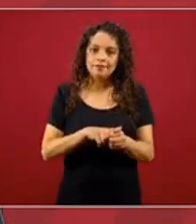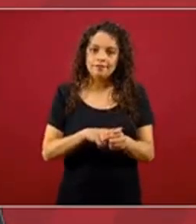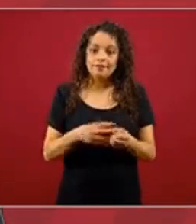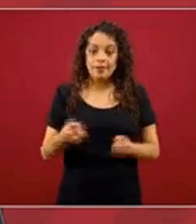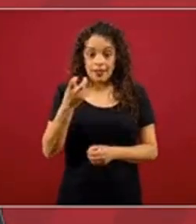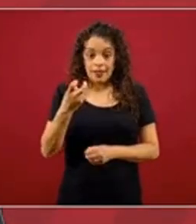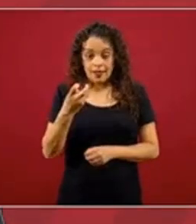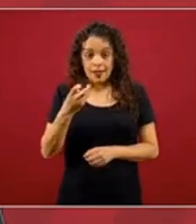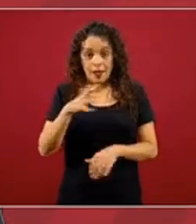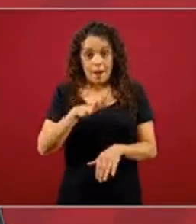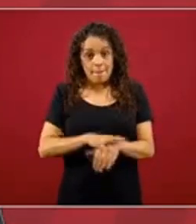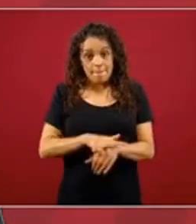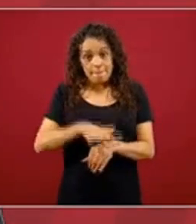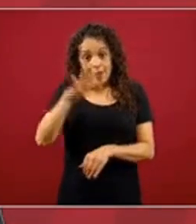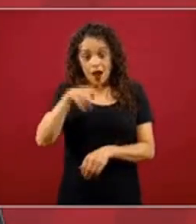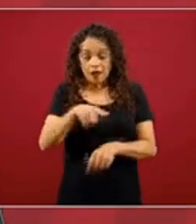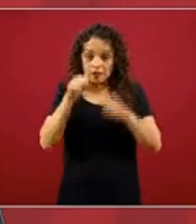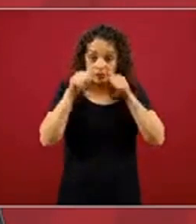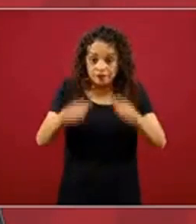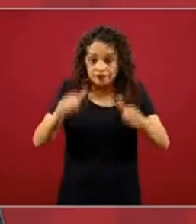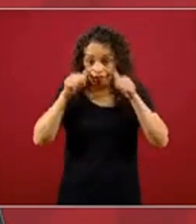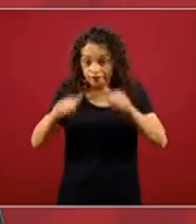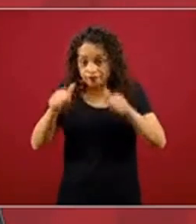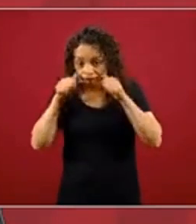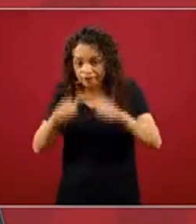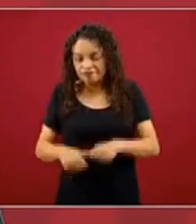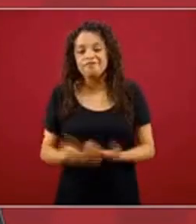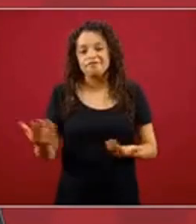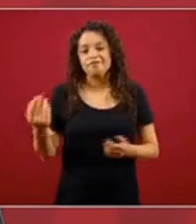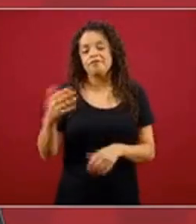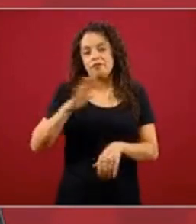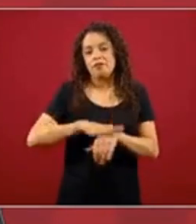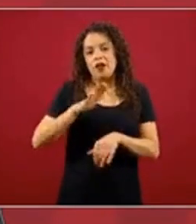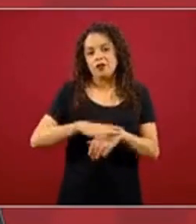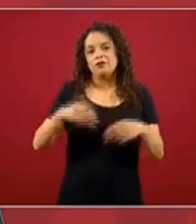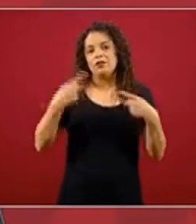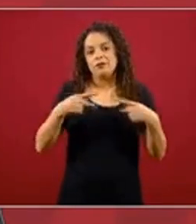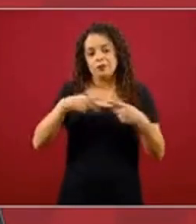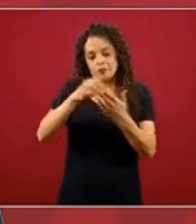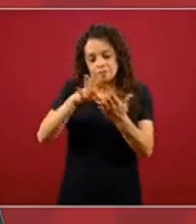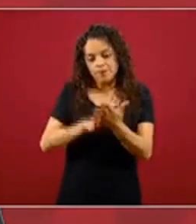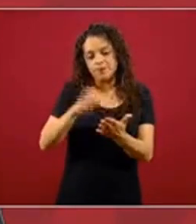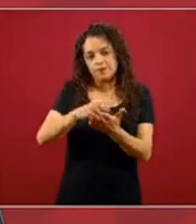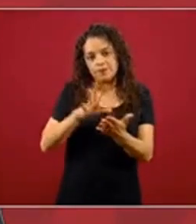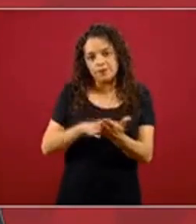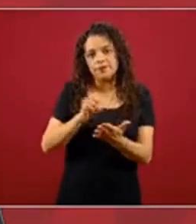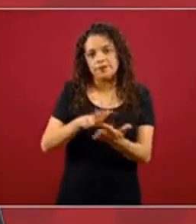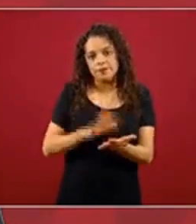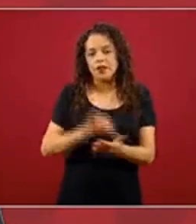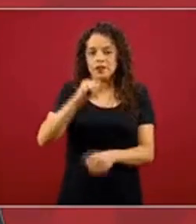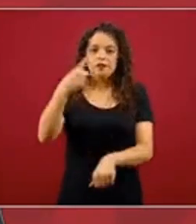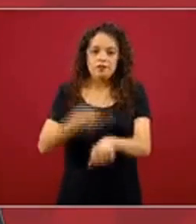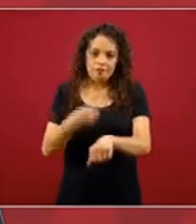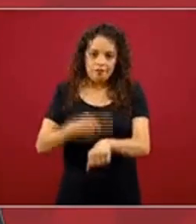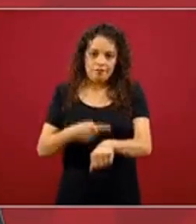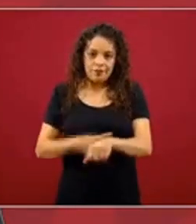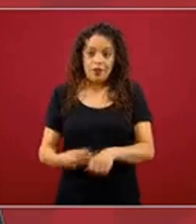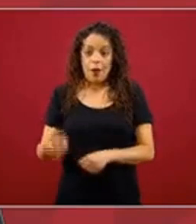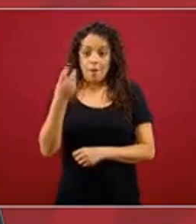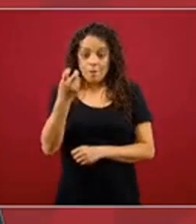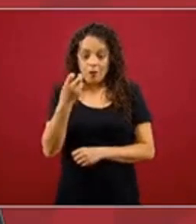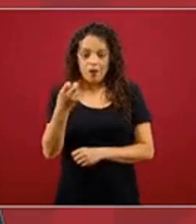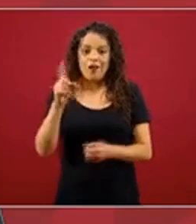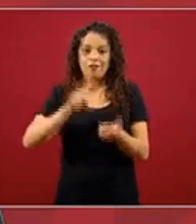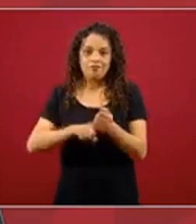mayor carga de atención, tiene la mayor cantidad de casos registrados. Entonces, esa es la razón por la que enfrenta un